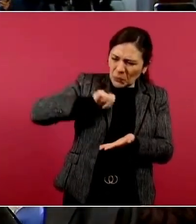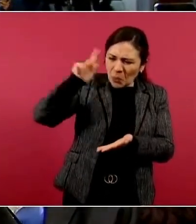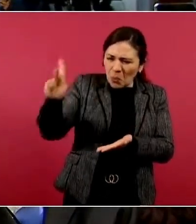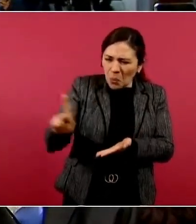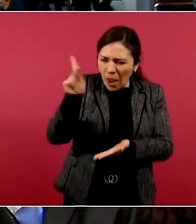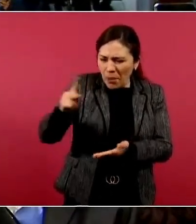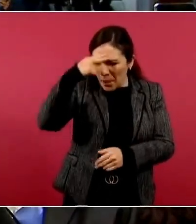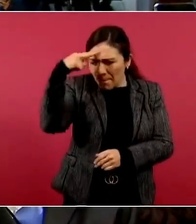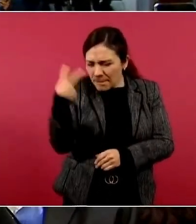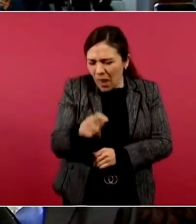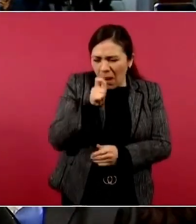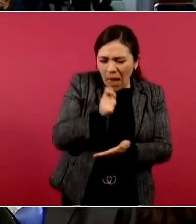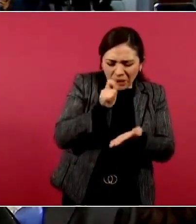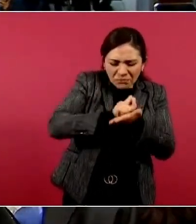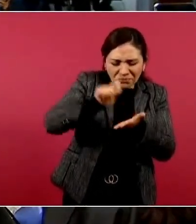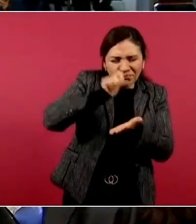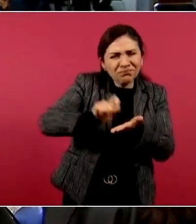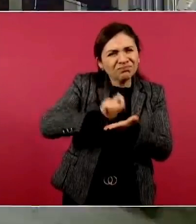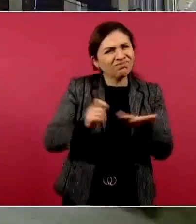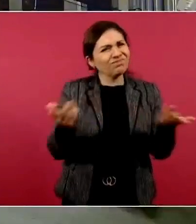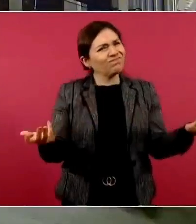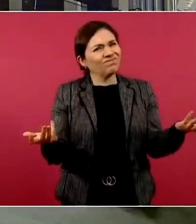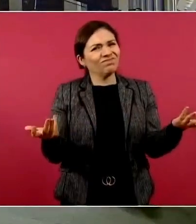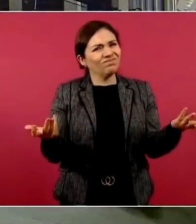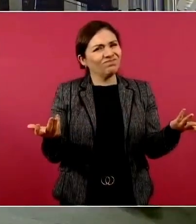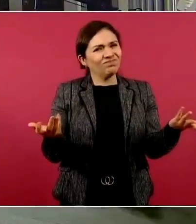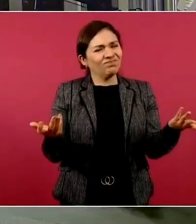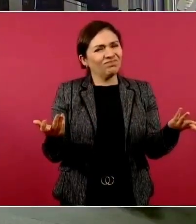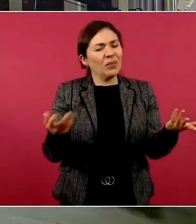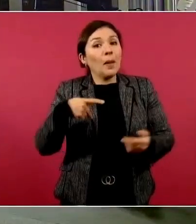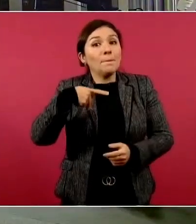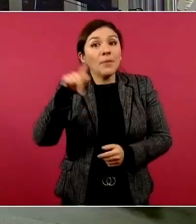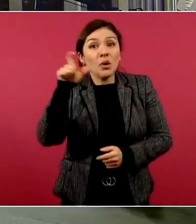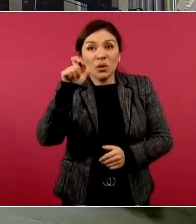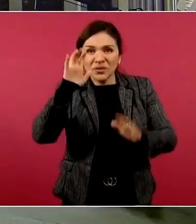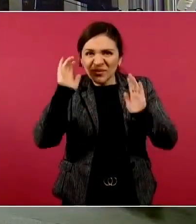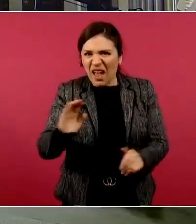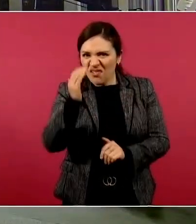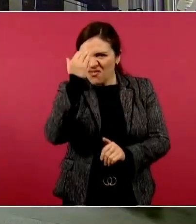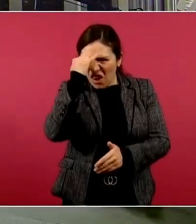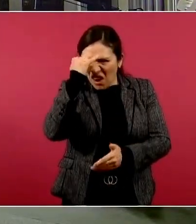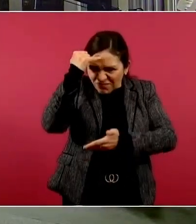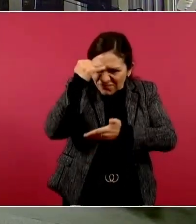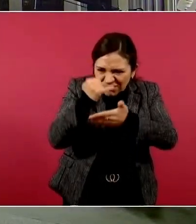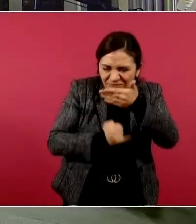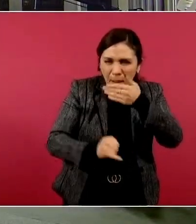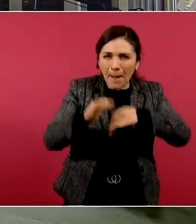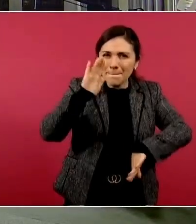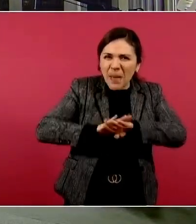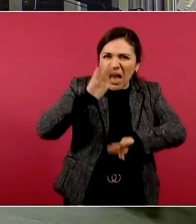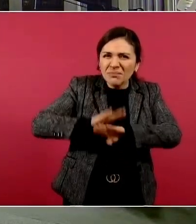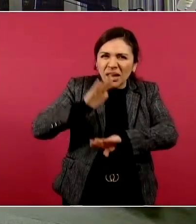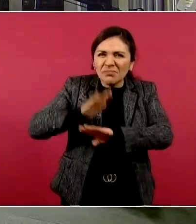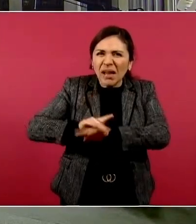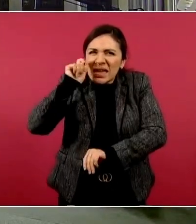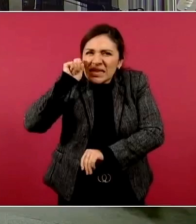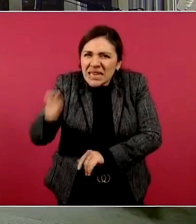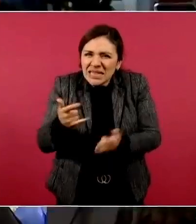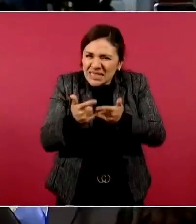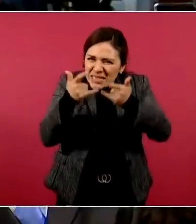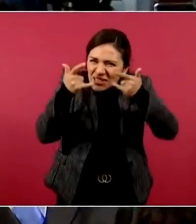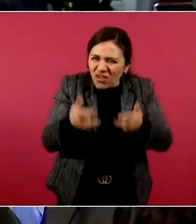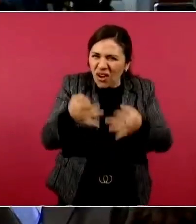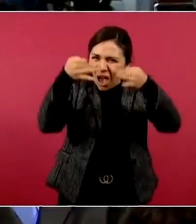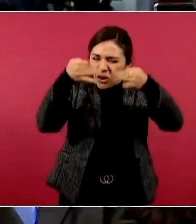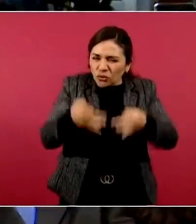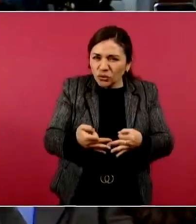del México antiguo. Entonces, como que no queremos, pero una vez que se profundiza y se llega a la raíz, se